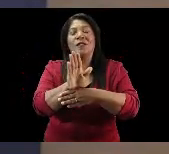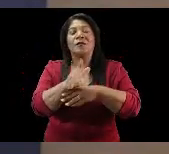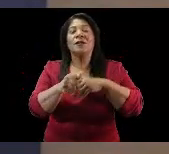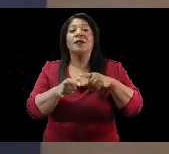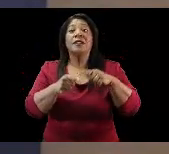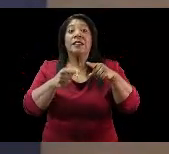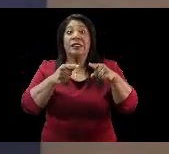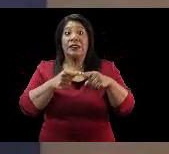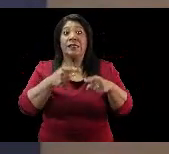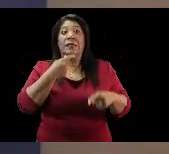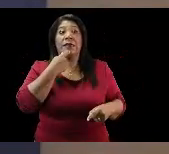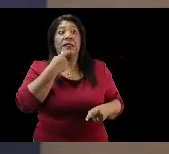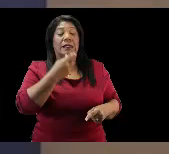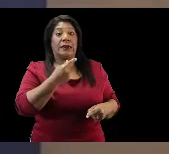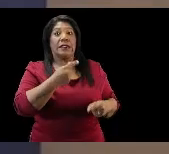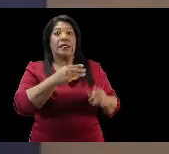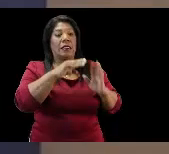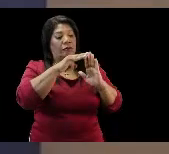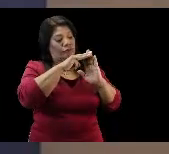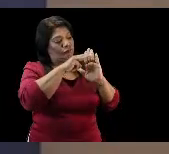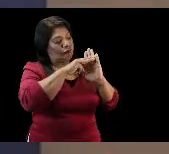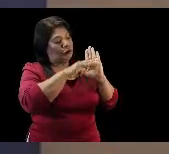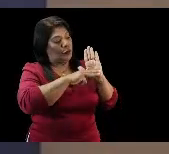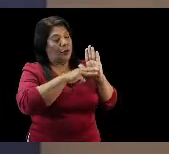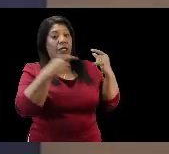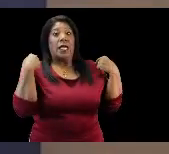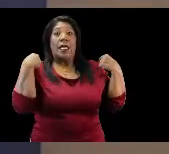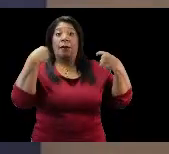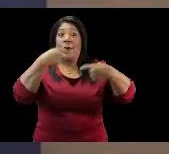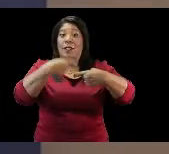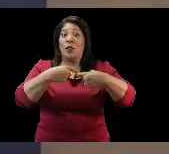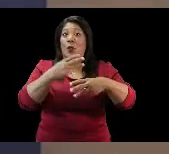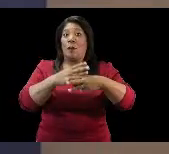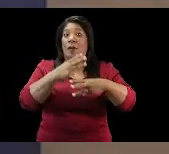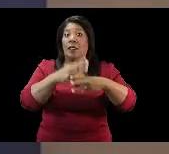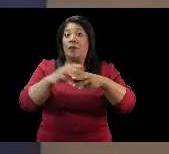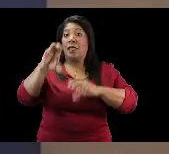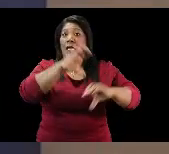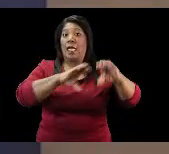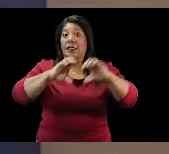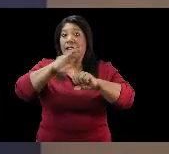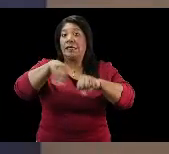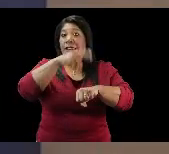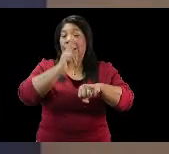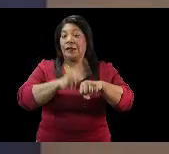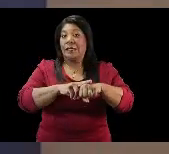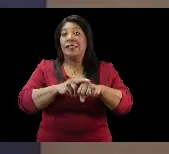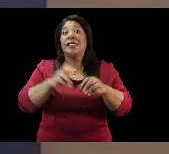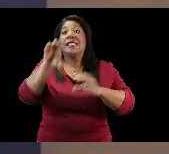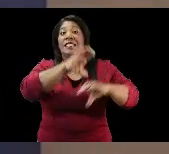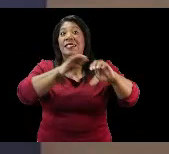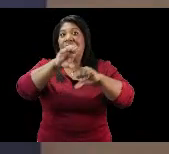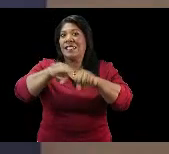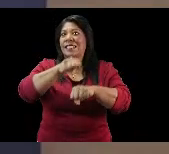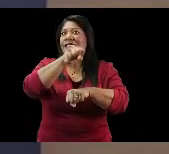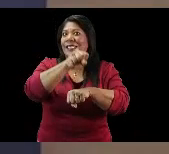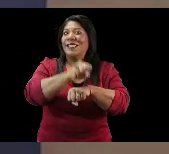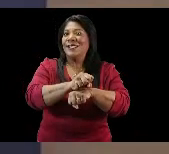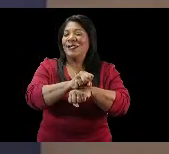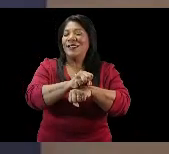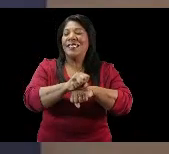televisión. Y con las materias básicas de español, matemáticas, ciencias naturales y ciencias